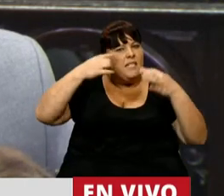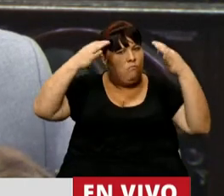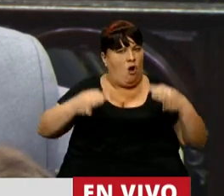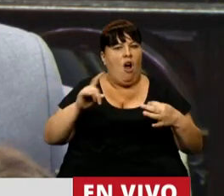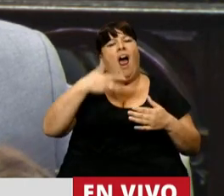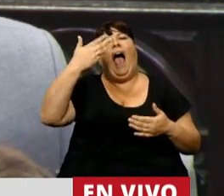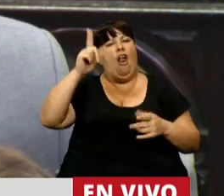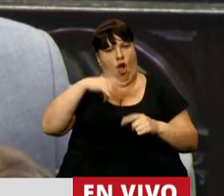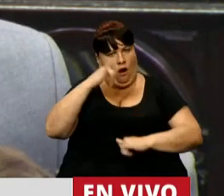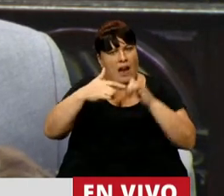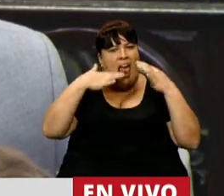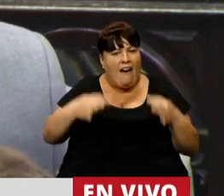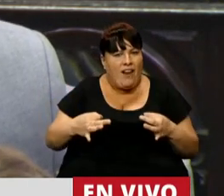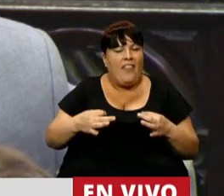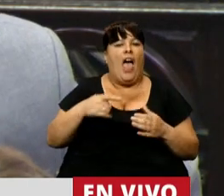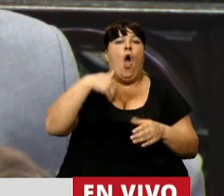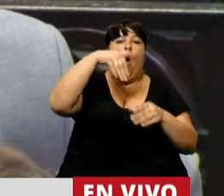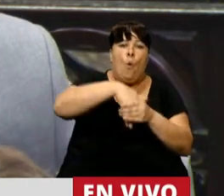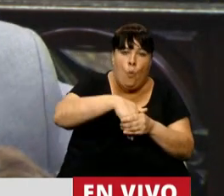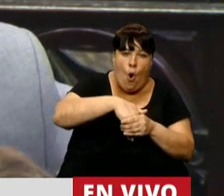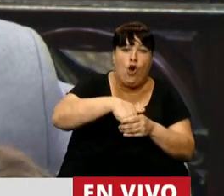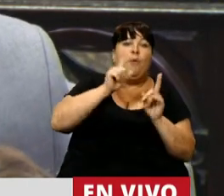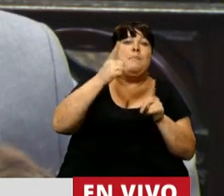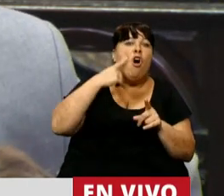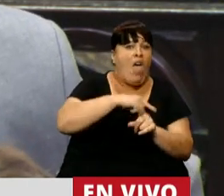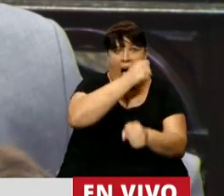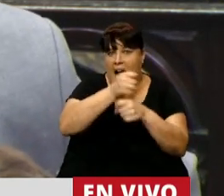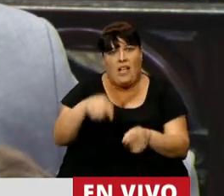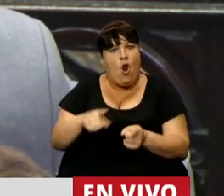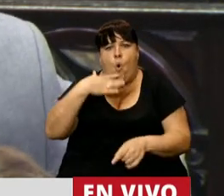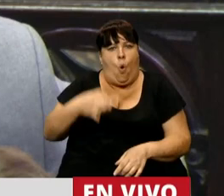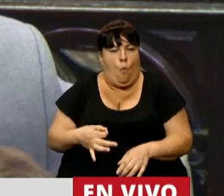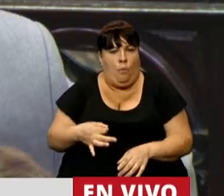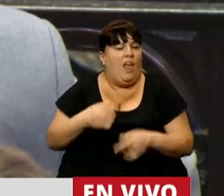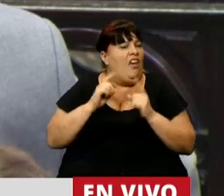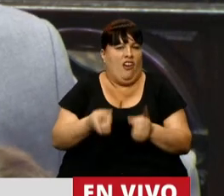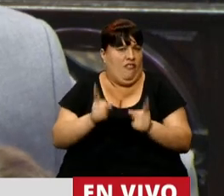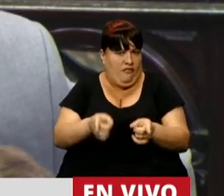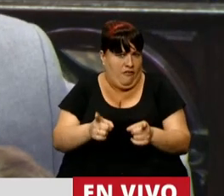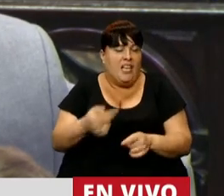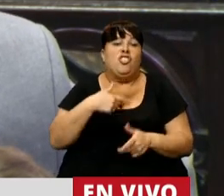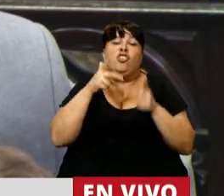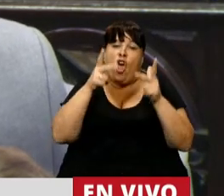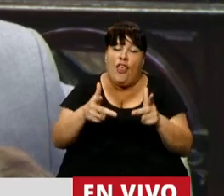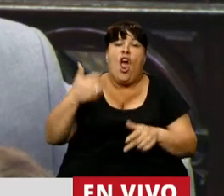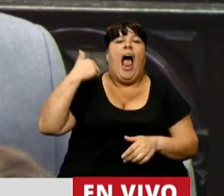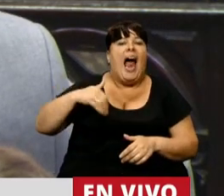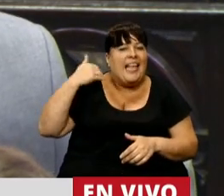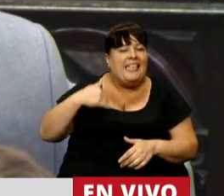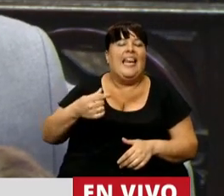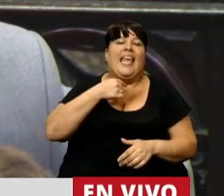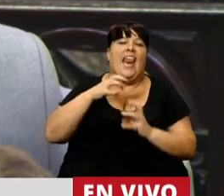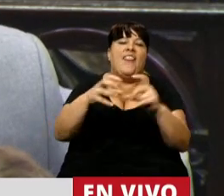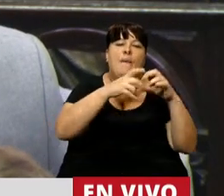coherencia y sin relato lo que sostuvimos con el voto ese día y lo que sostenemos cuando decimos que en la Argentina